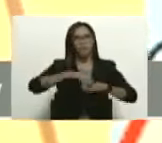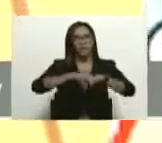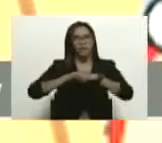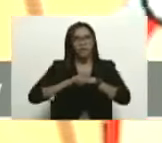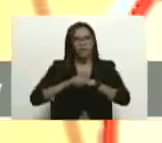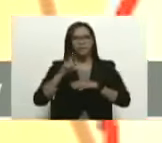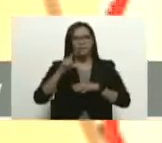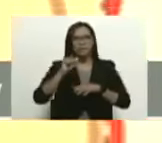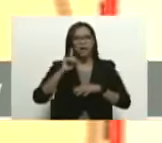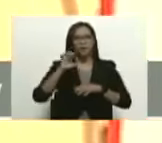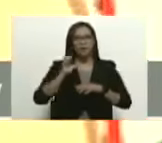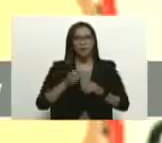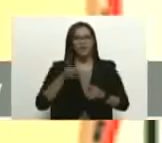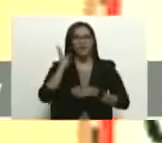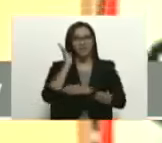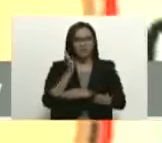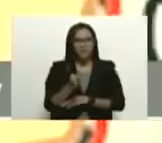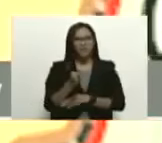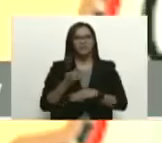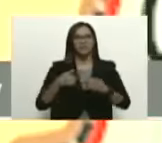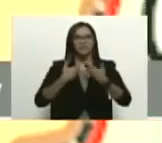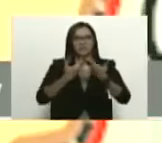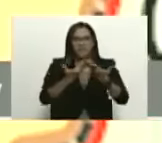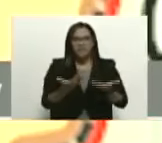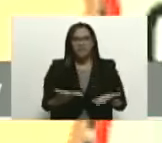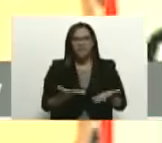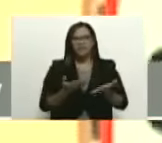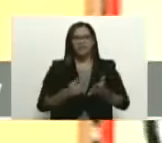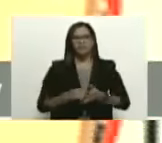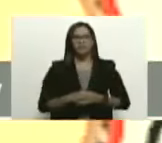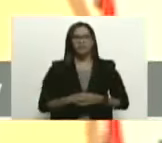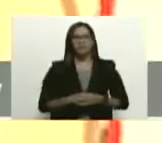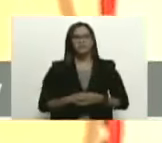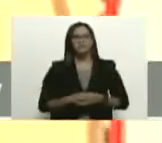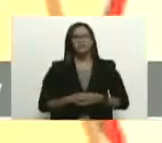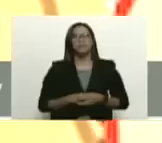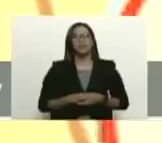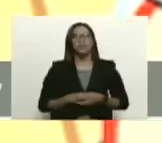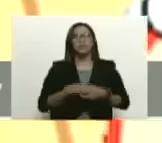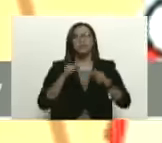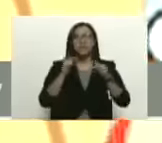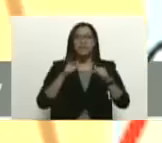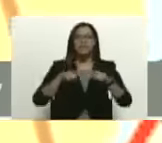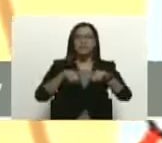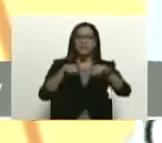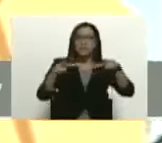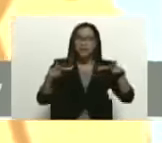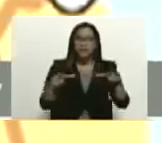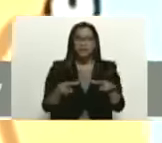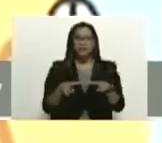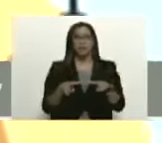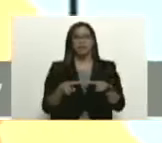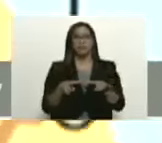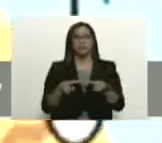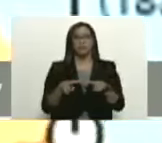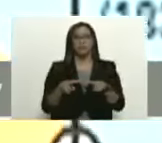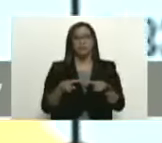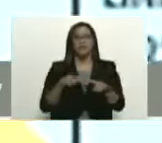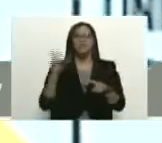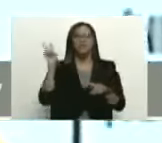es la sentencia o la decisión del tribunal, ¿verdad? Y ese laudo,